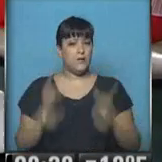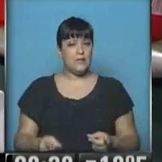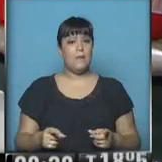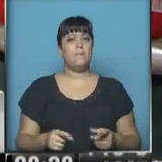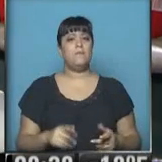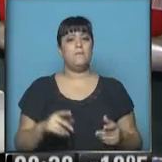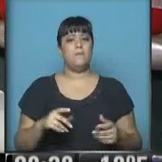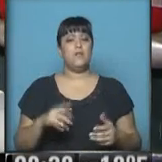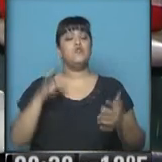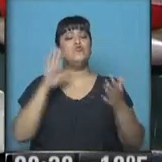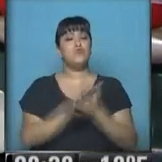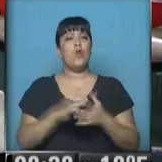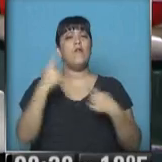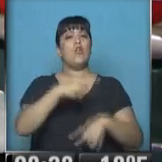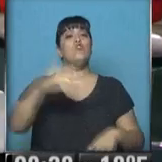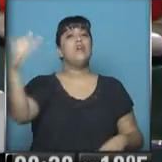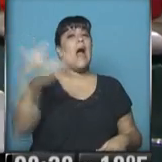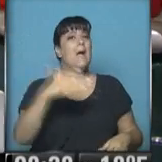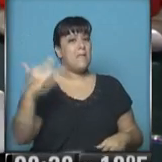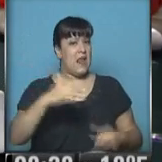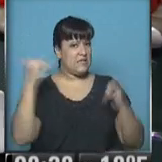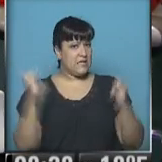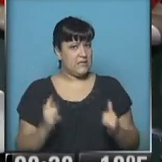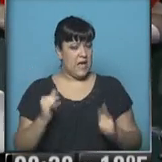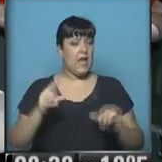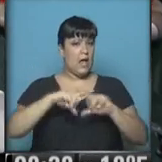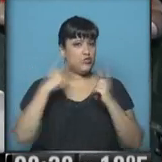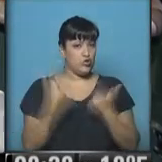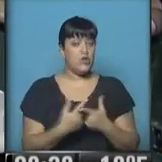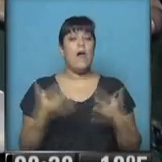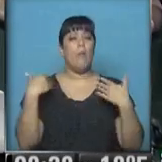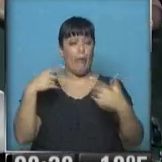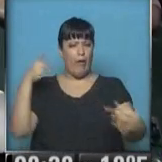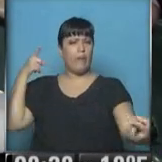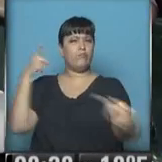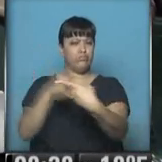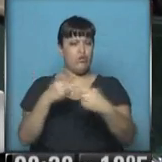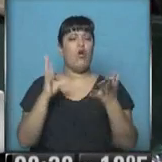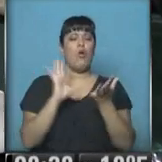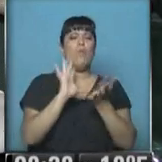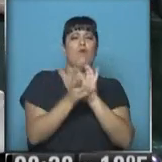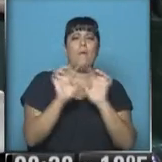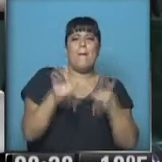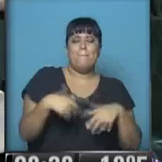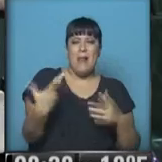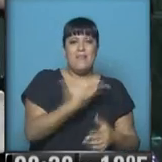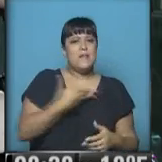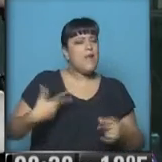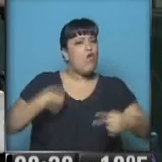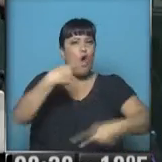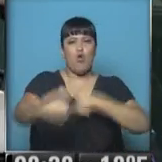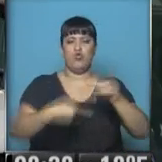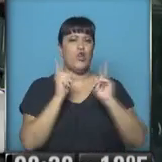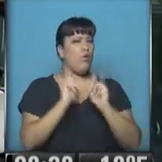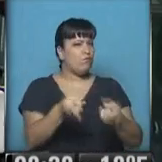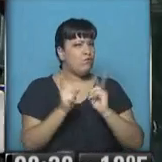grandes las grandes amenazas que se cen sobre nuestra sociedad poder enfrentarla con con políticas de estado que tengan continuidad en el